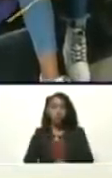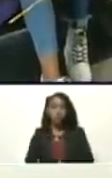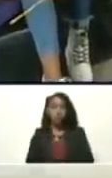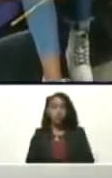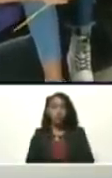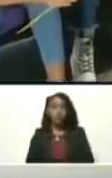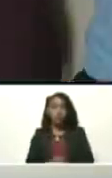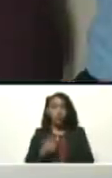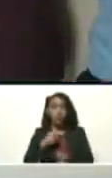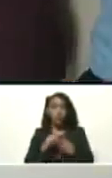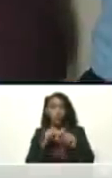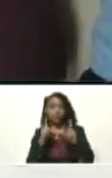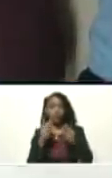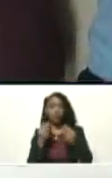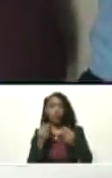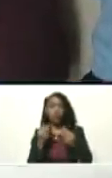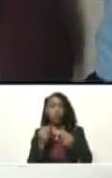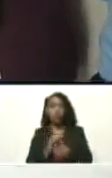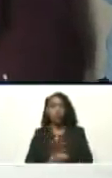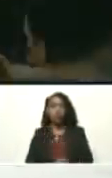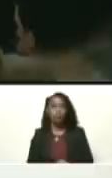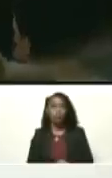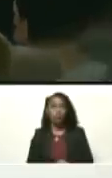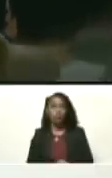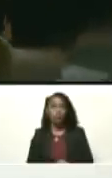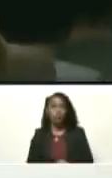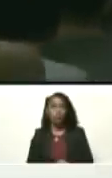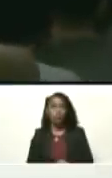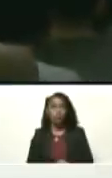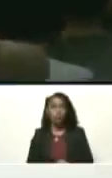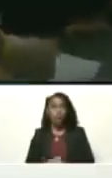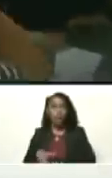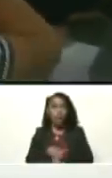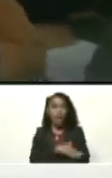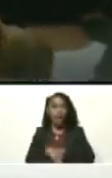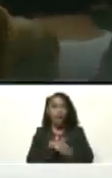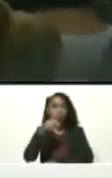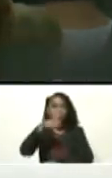Me impresionó mucho, Carlito. La calle hoy